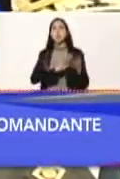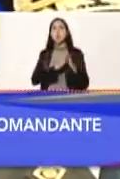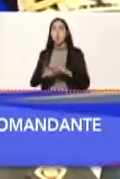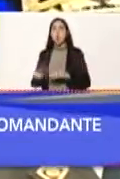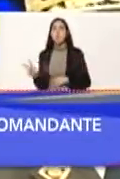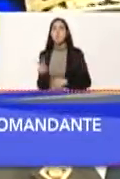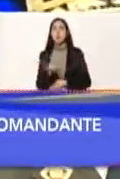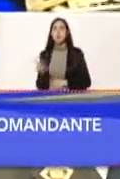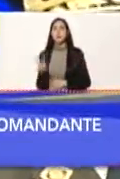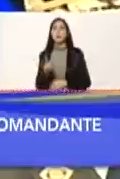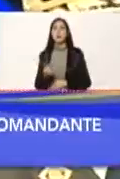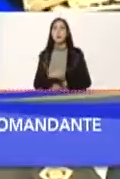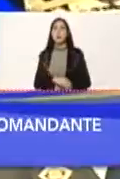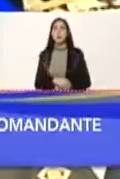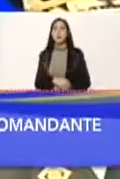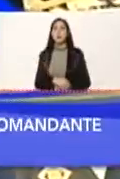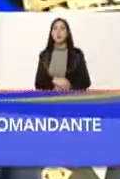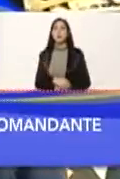Venezuela.